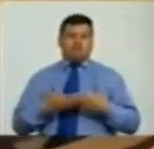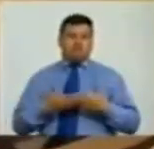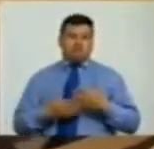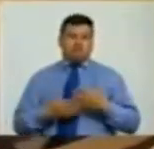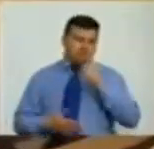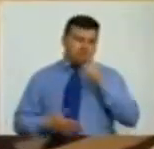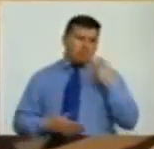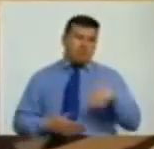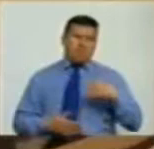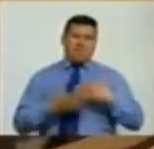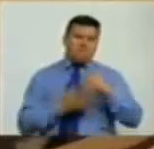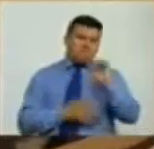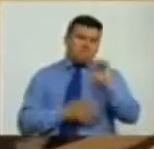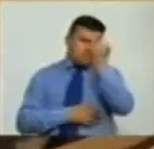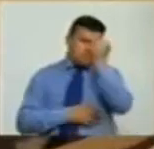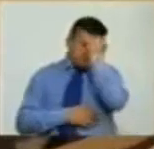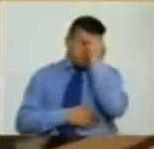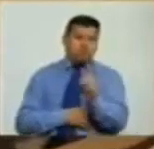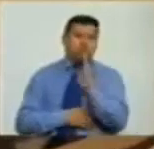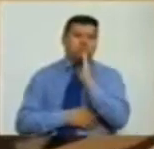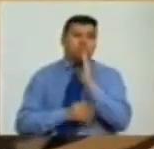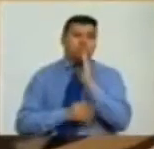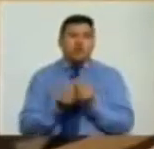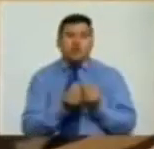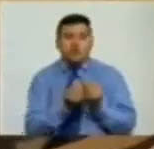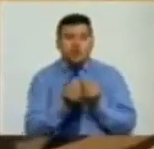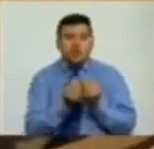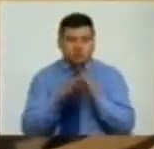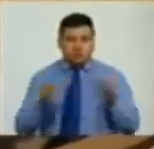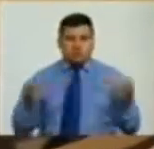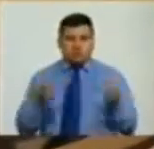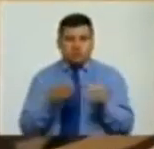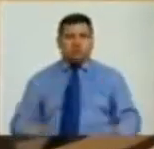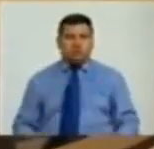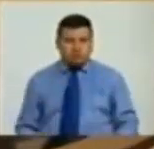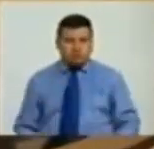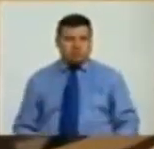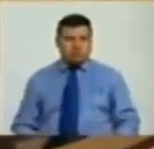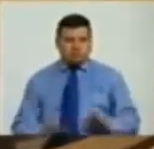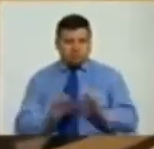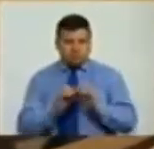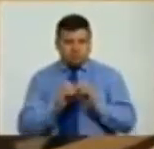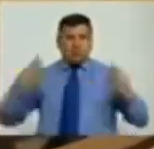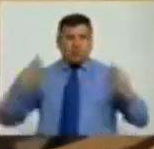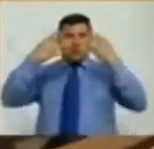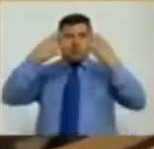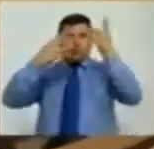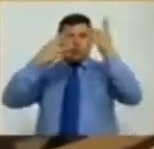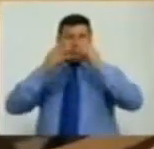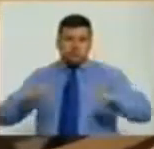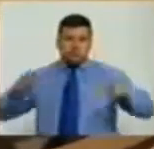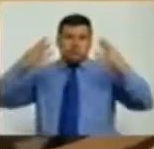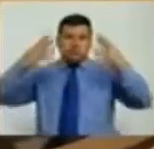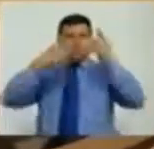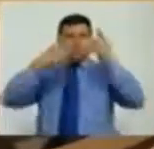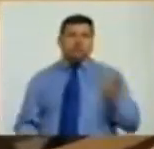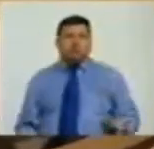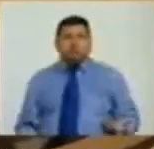máxima instancia, que es el Consejo de Seguridad de las Naciones Unidas.